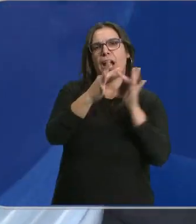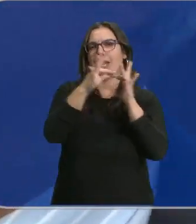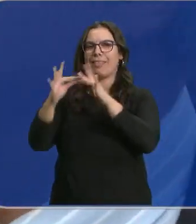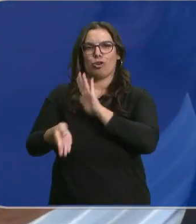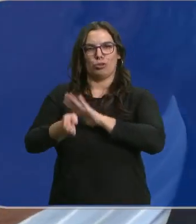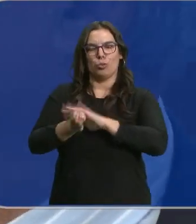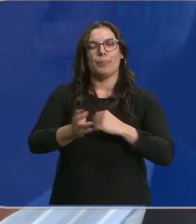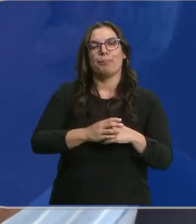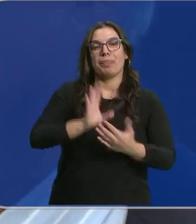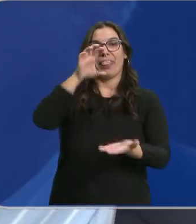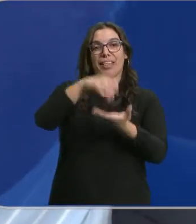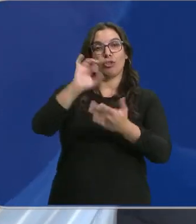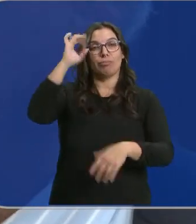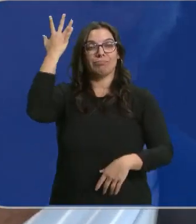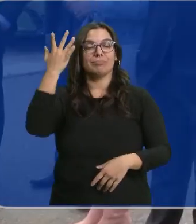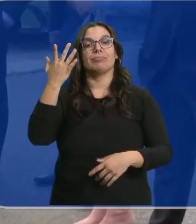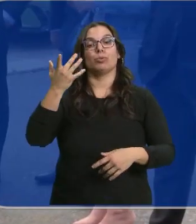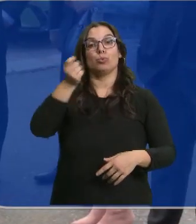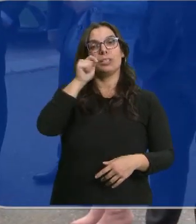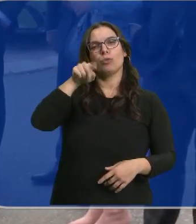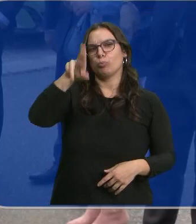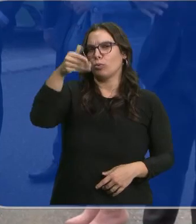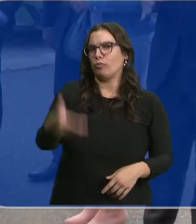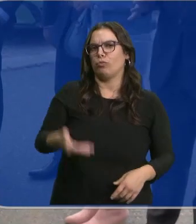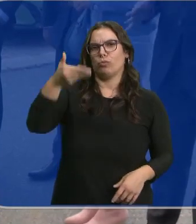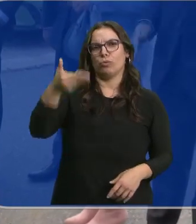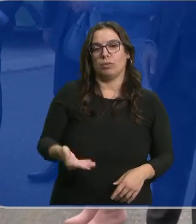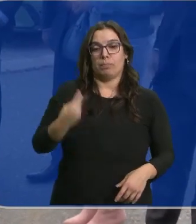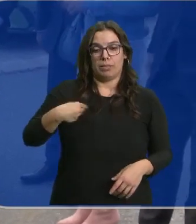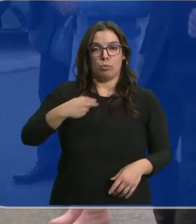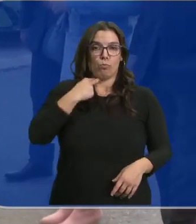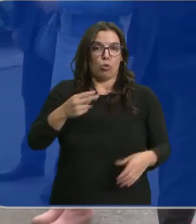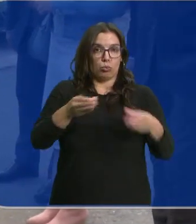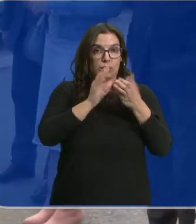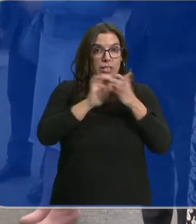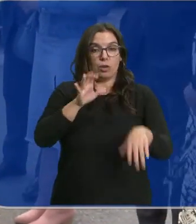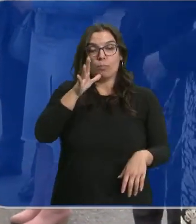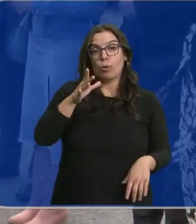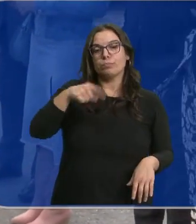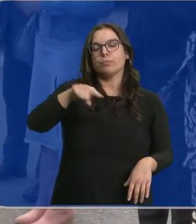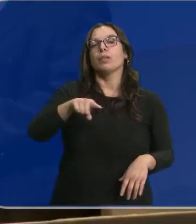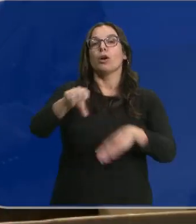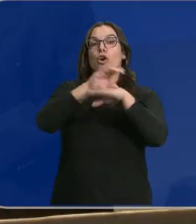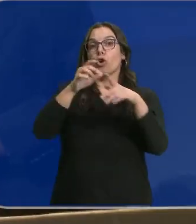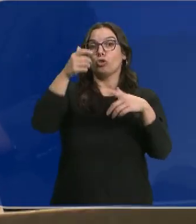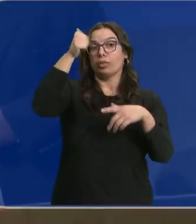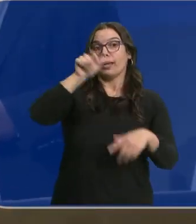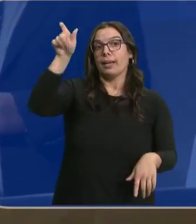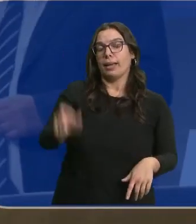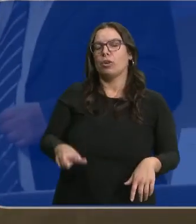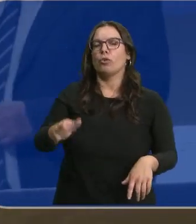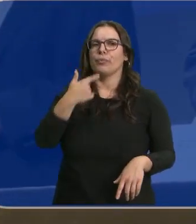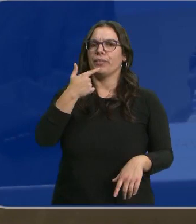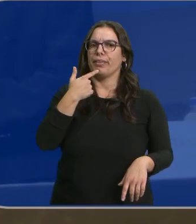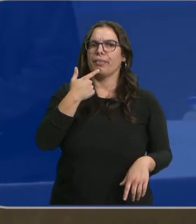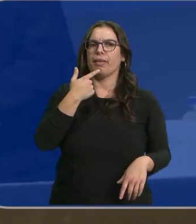liderazgo. Los centros de iniciativas turísticas se consideran fundamentales desde la Junta de Castilla y León. El consejero Gonzalo Santonja señala que